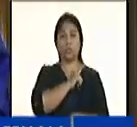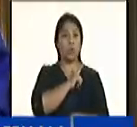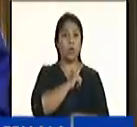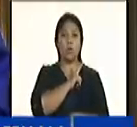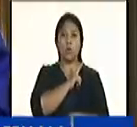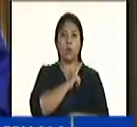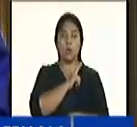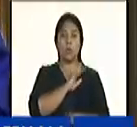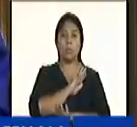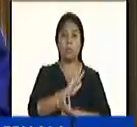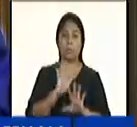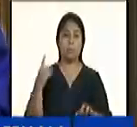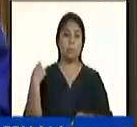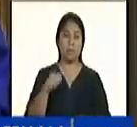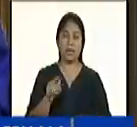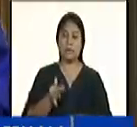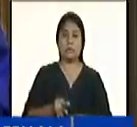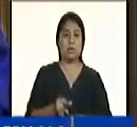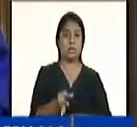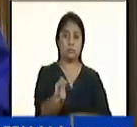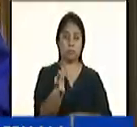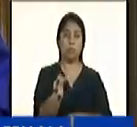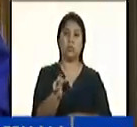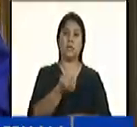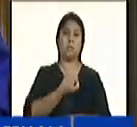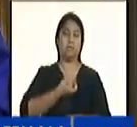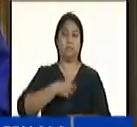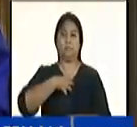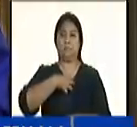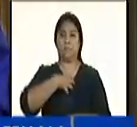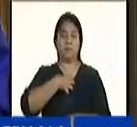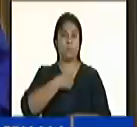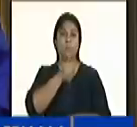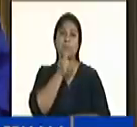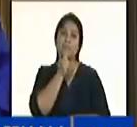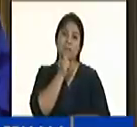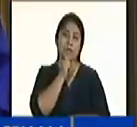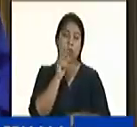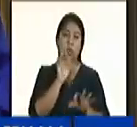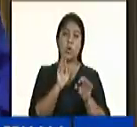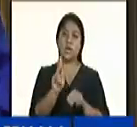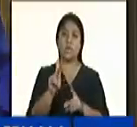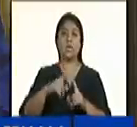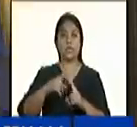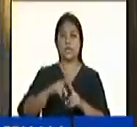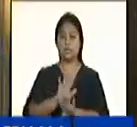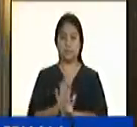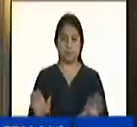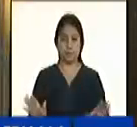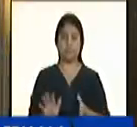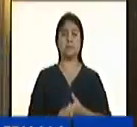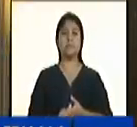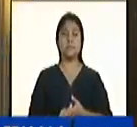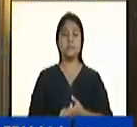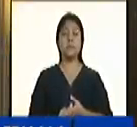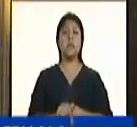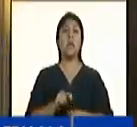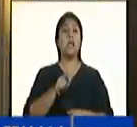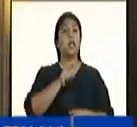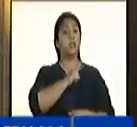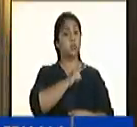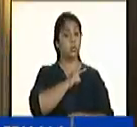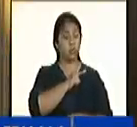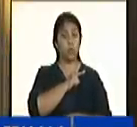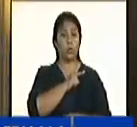exclusivamente la opción de poder transitar en vehículos privados y en taxis. Se exceptúa de